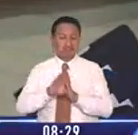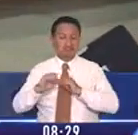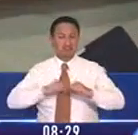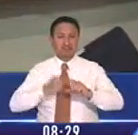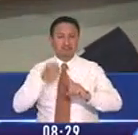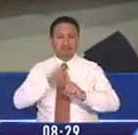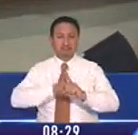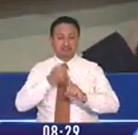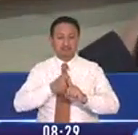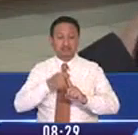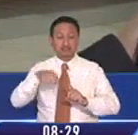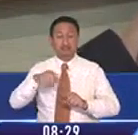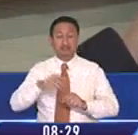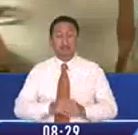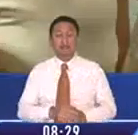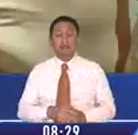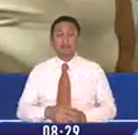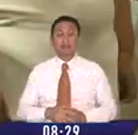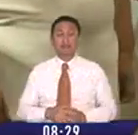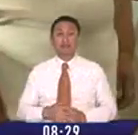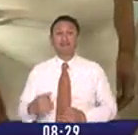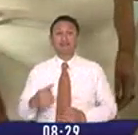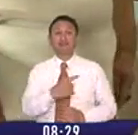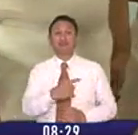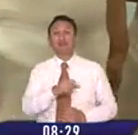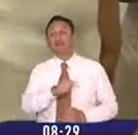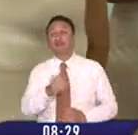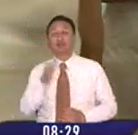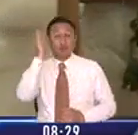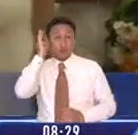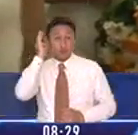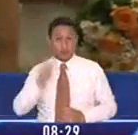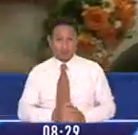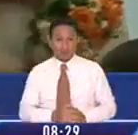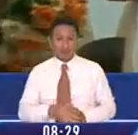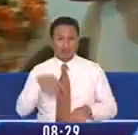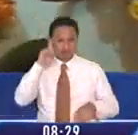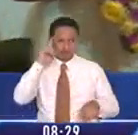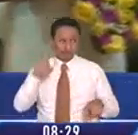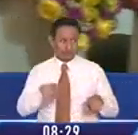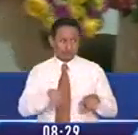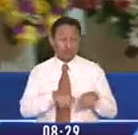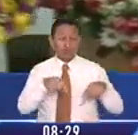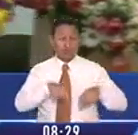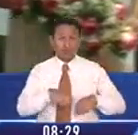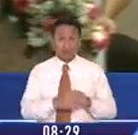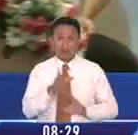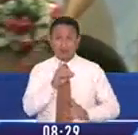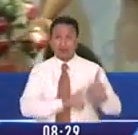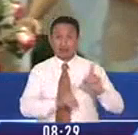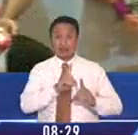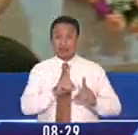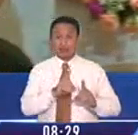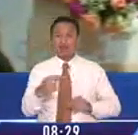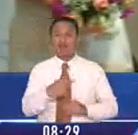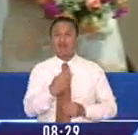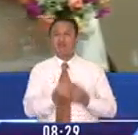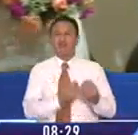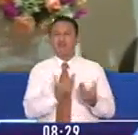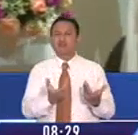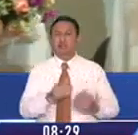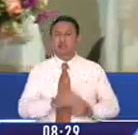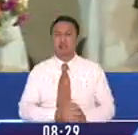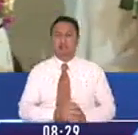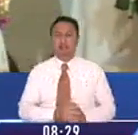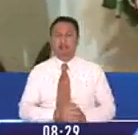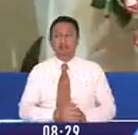una fuente de inspiración para más guerreros. Ellas, como muchas mujeres, concuerdan en que tras el diagnóstico lo primero que se les viene a la mente es